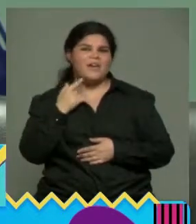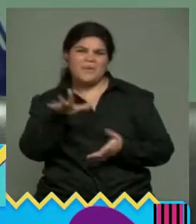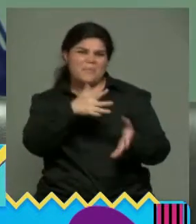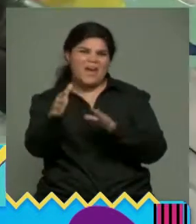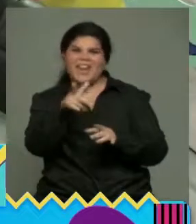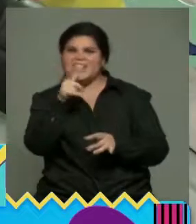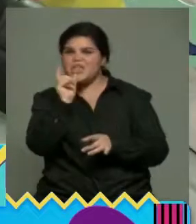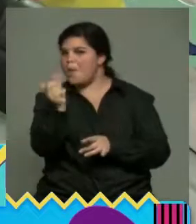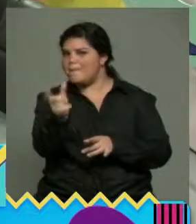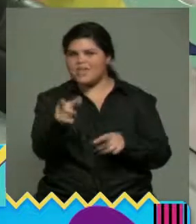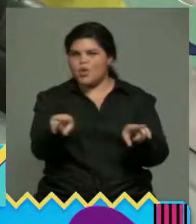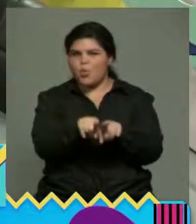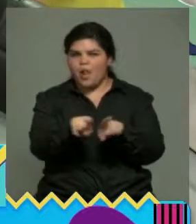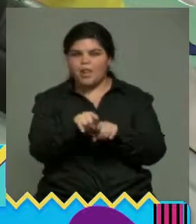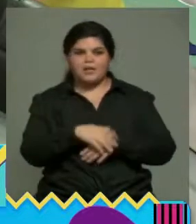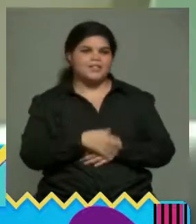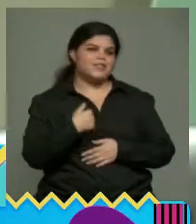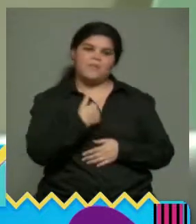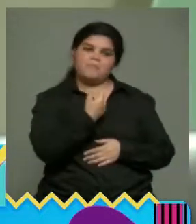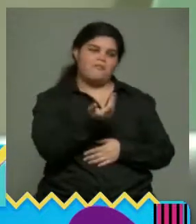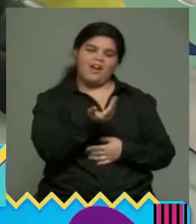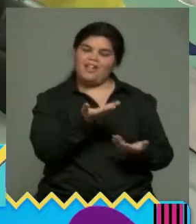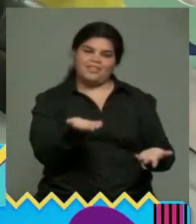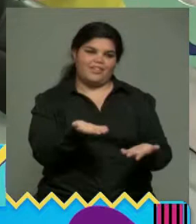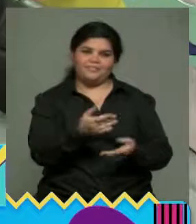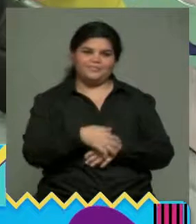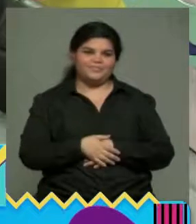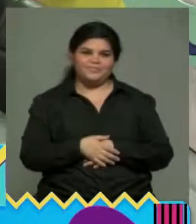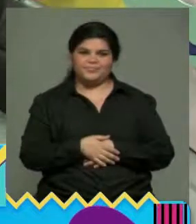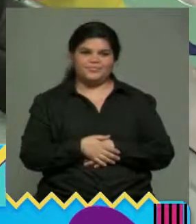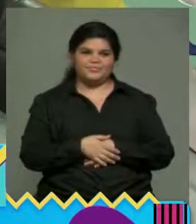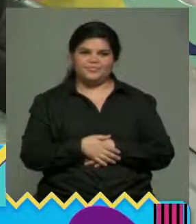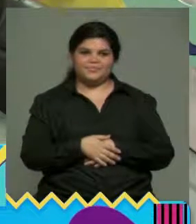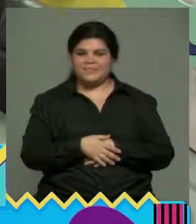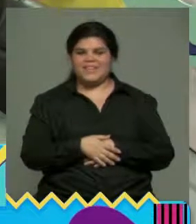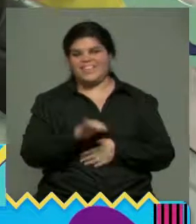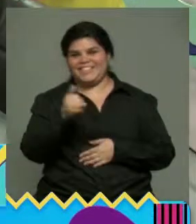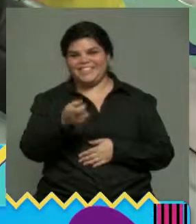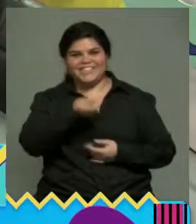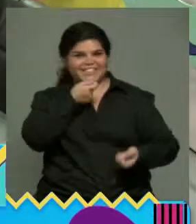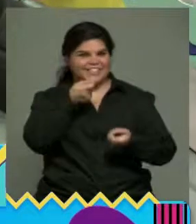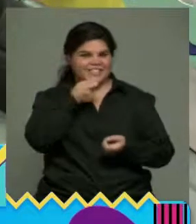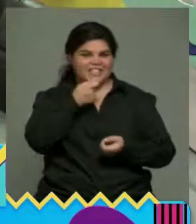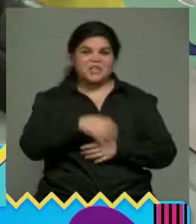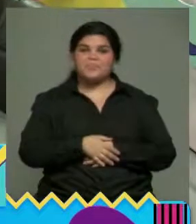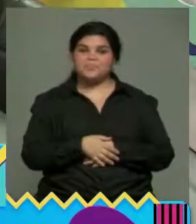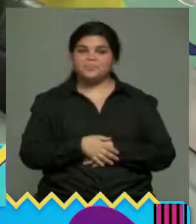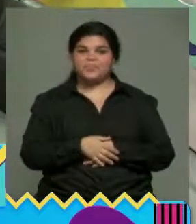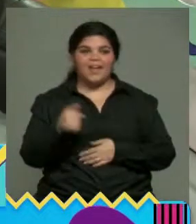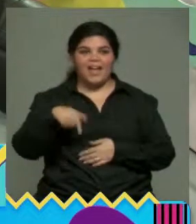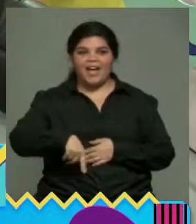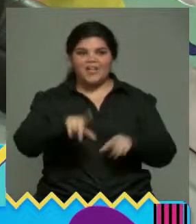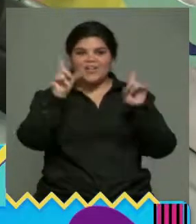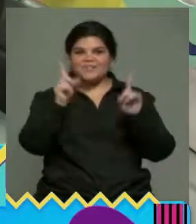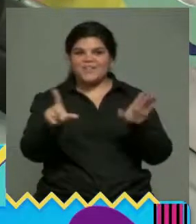Me falta una TEA. Claro. Bueno, sí, eso es verdad. Hoy vamos a atacar, digamos, el tema de la ley